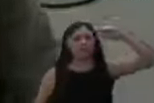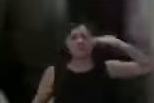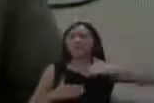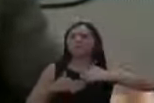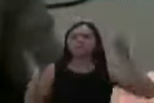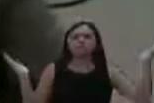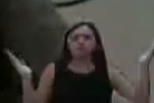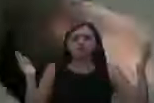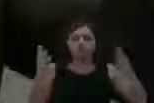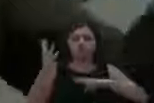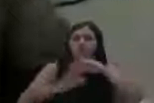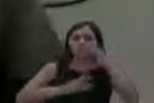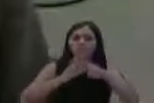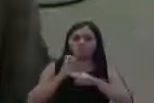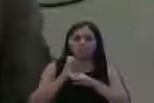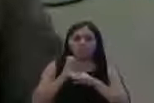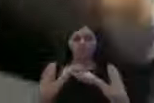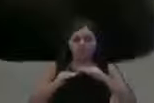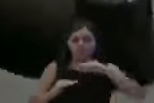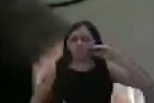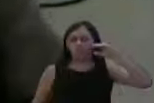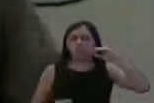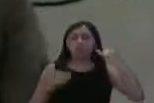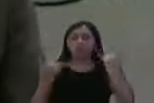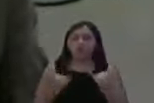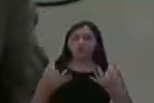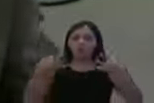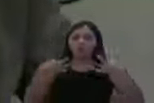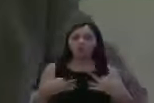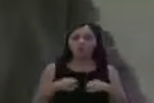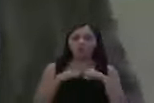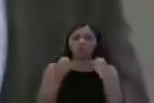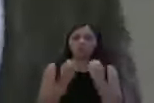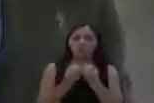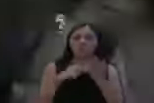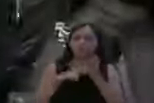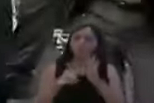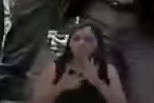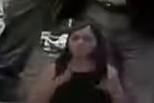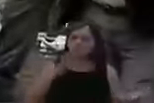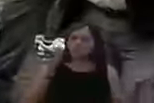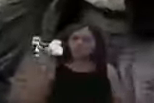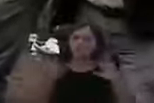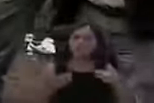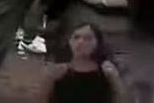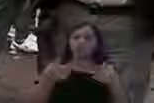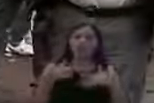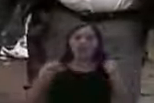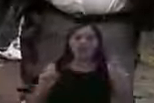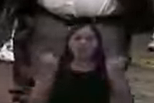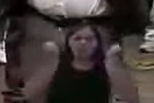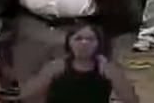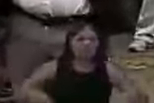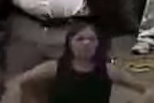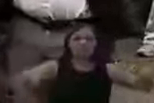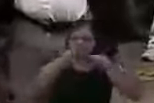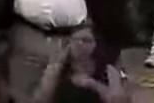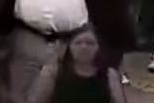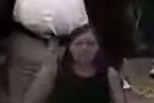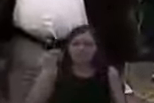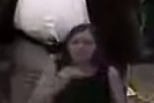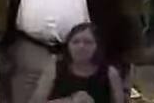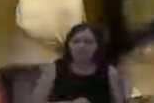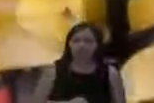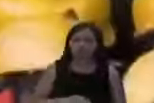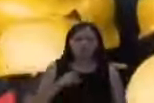a inaugurar la justicia social eso también es la revolución ciudadana y que no me lo asust esto no es para